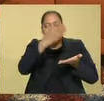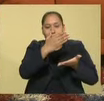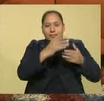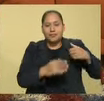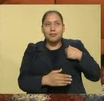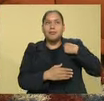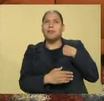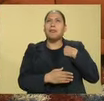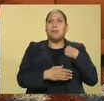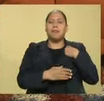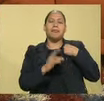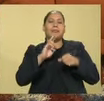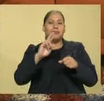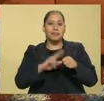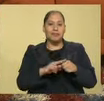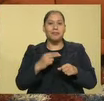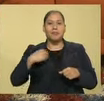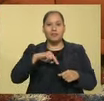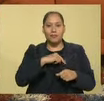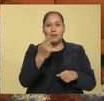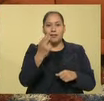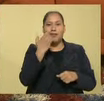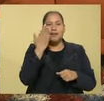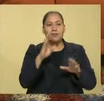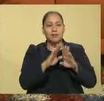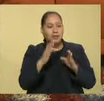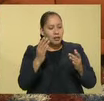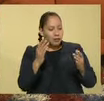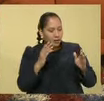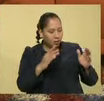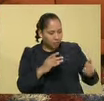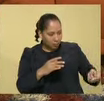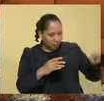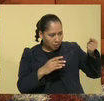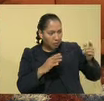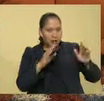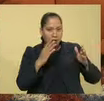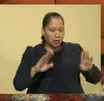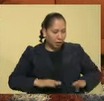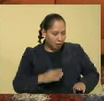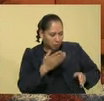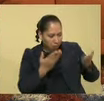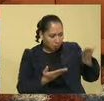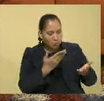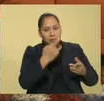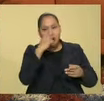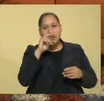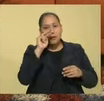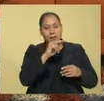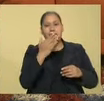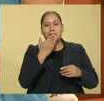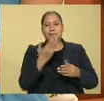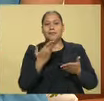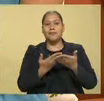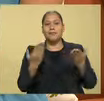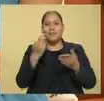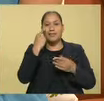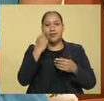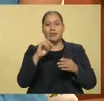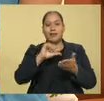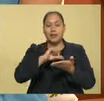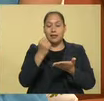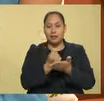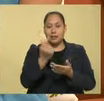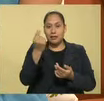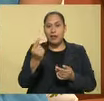lo que nosotros estamos tratando de buscar es que nos veamos proporcionados para que nos veamos bien, ¿no? Ahora, la verdad es que, por ejemplo, las chaparritas